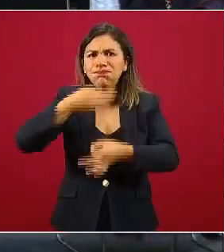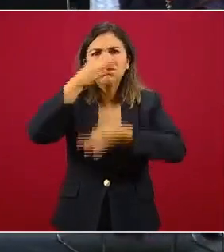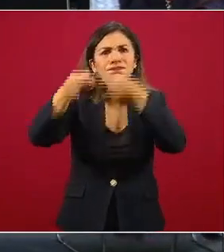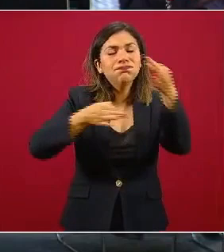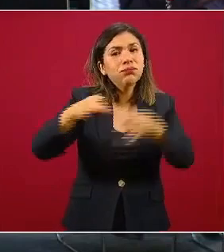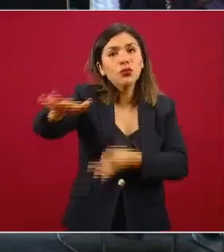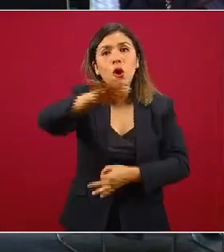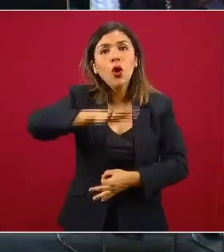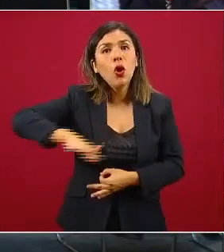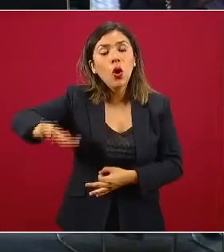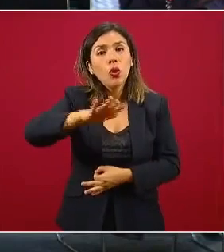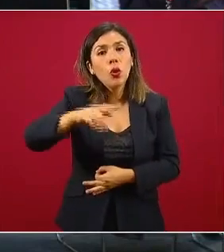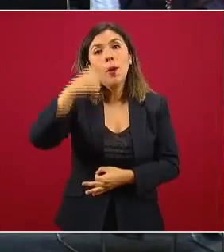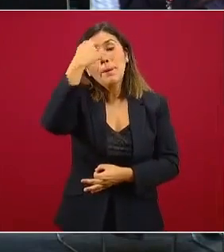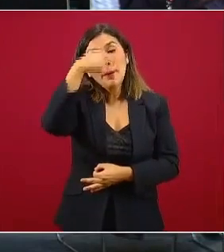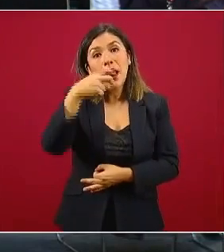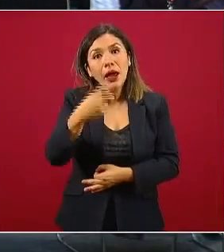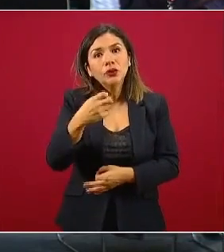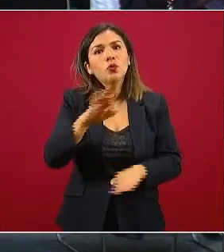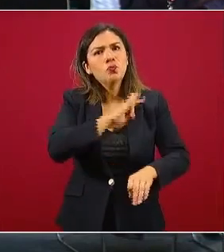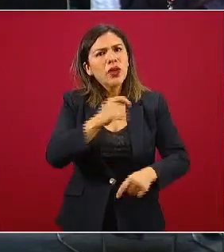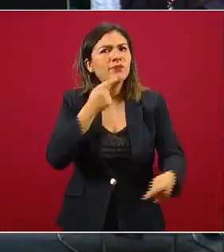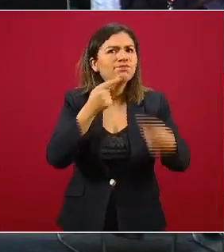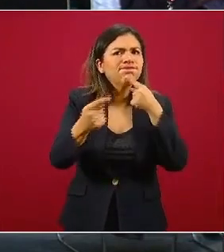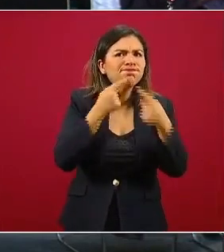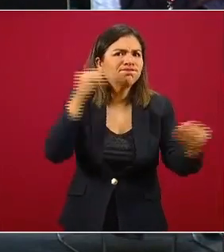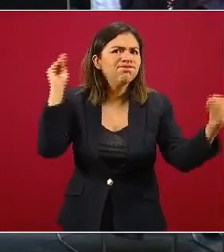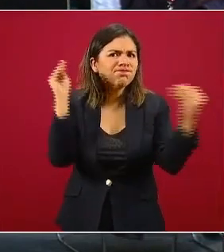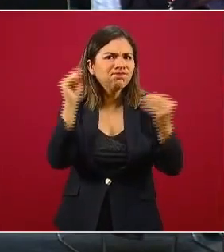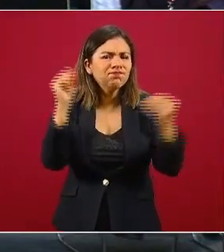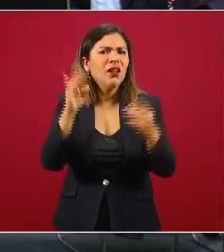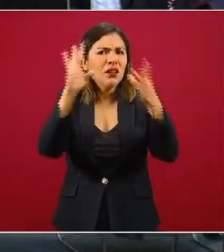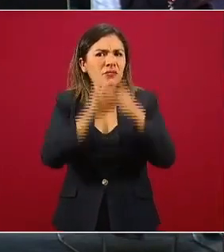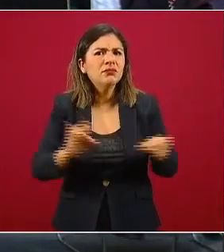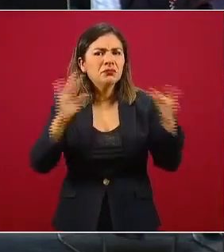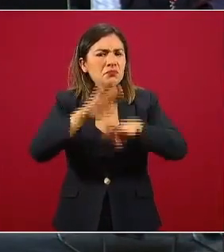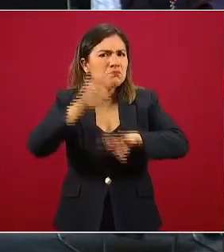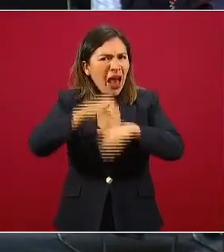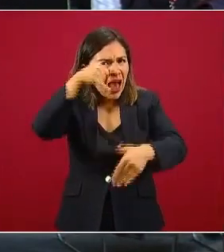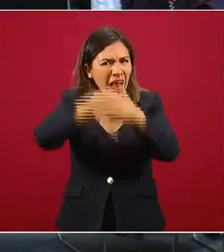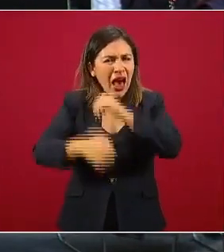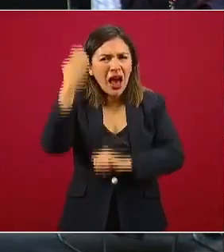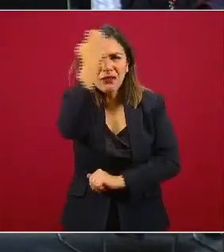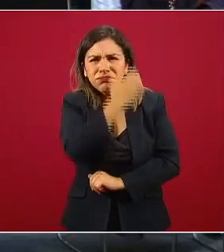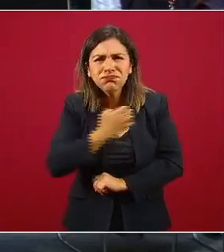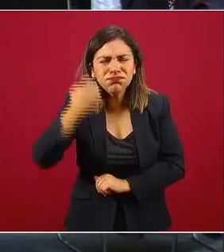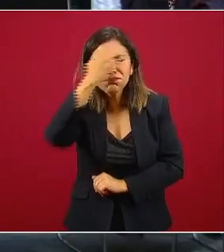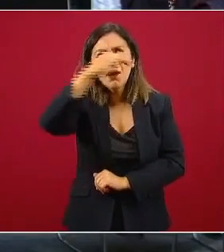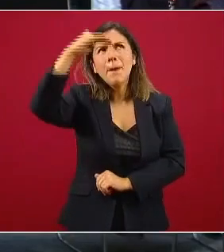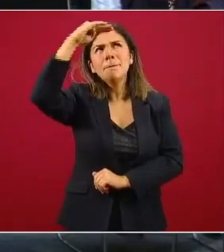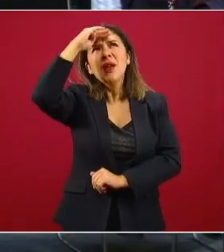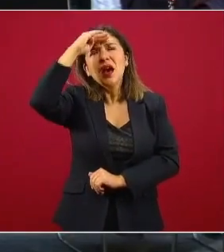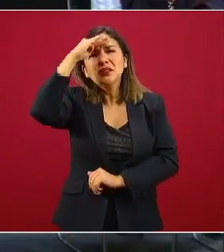difunda y que esto se debata, se hable, se analice, se reflexione.